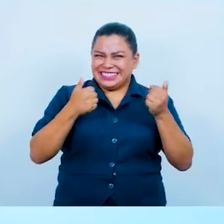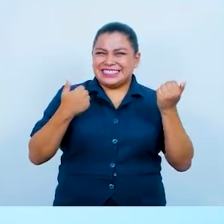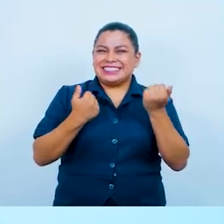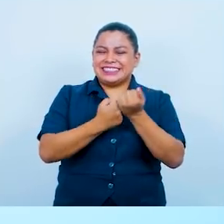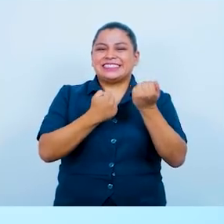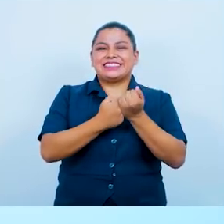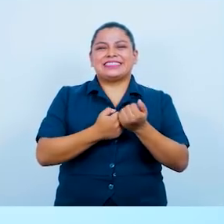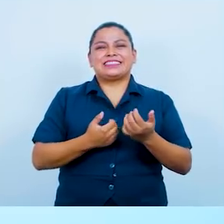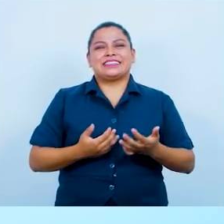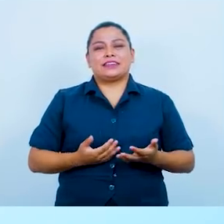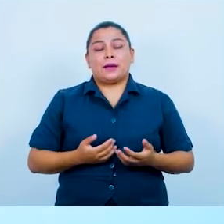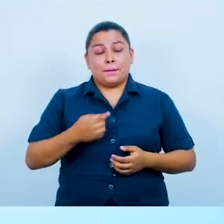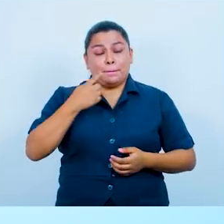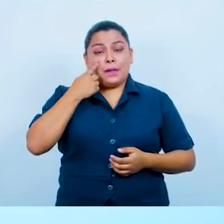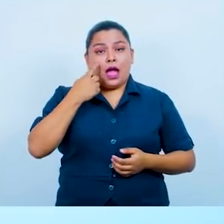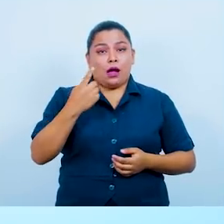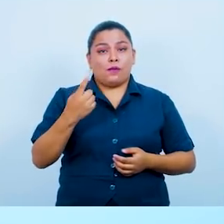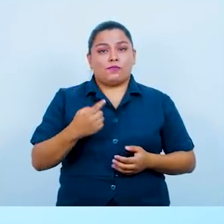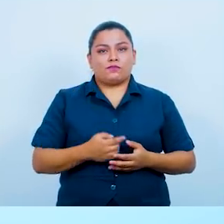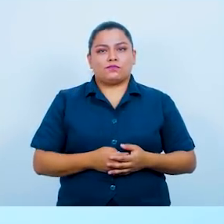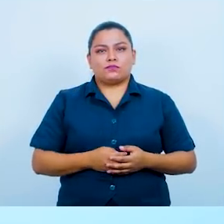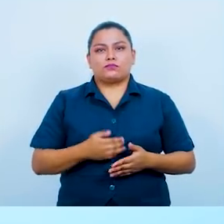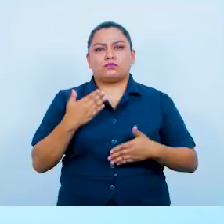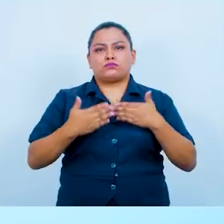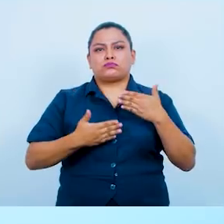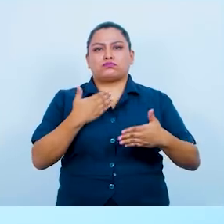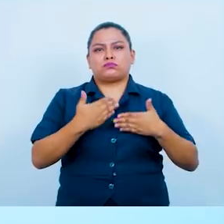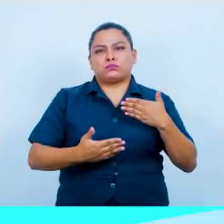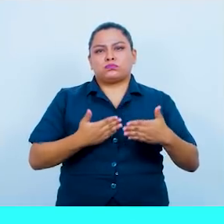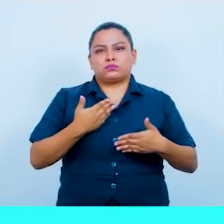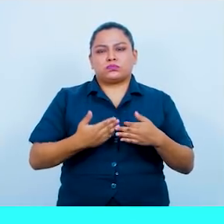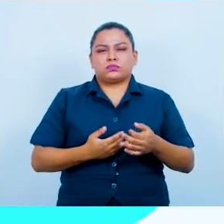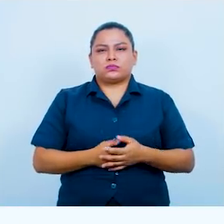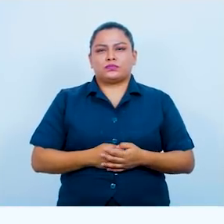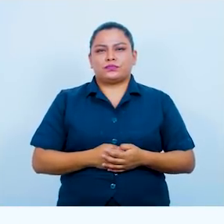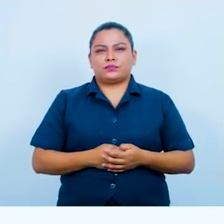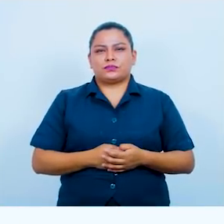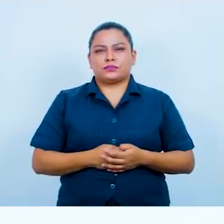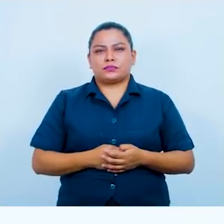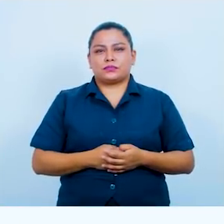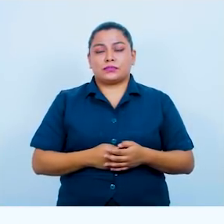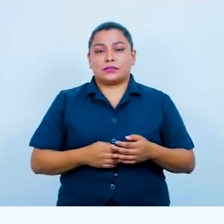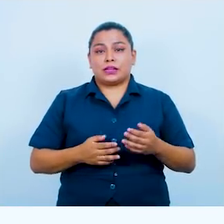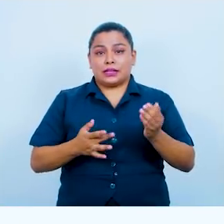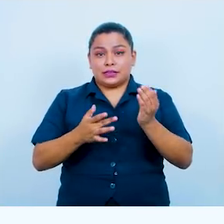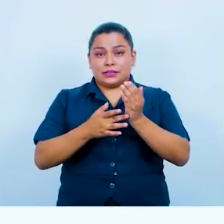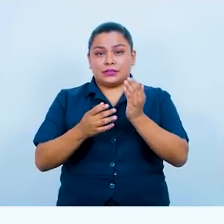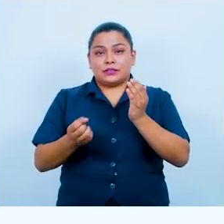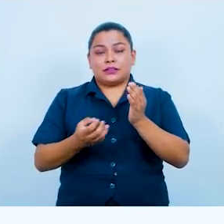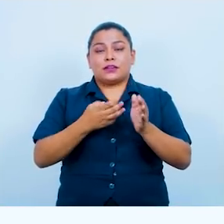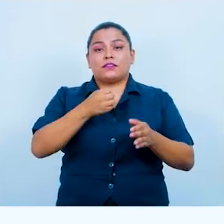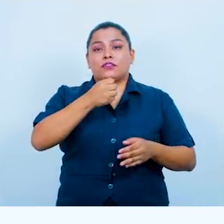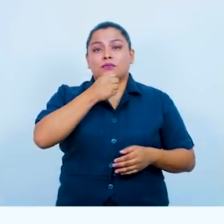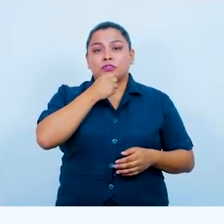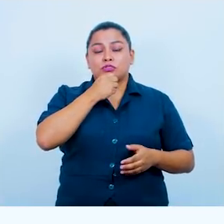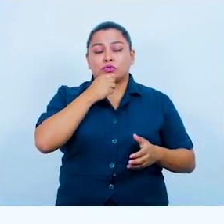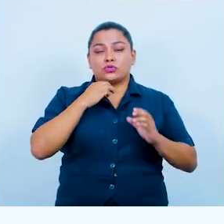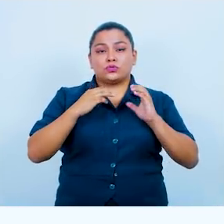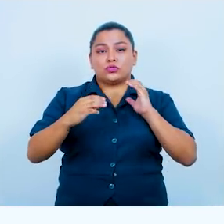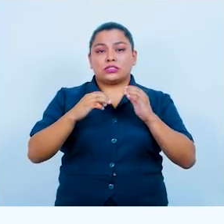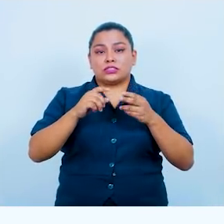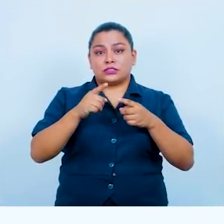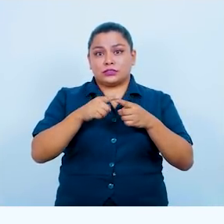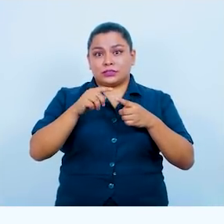asistente, Dobby. Vamos a ver qué tiene. Procesando. Las tecnologías de la información y de la comunicación,